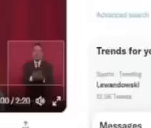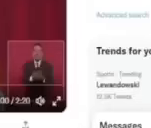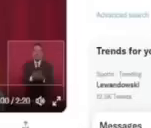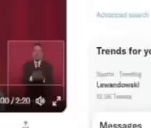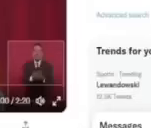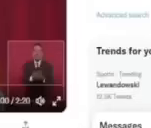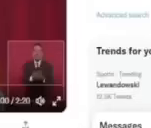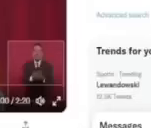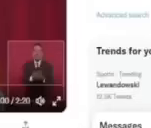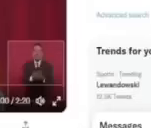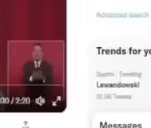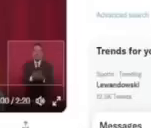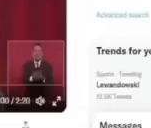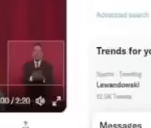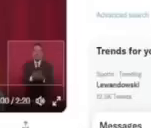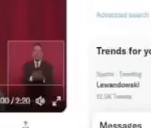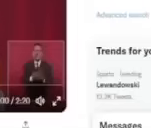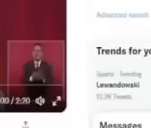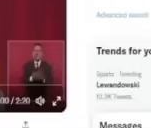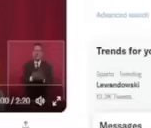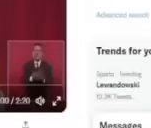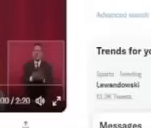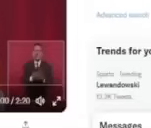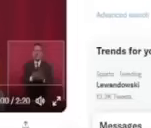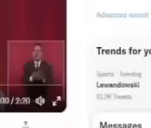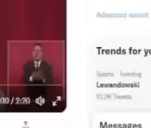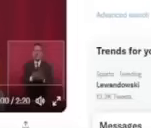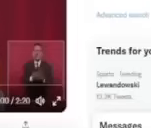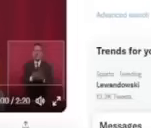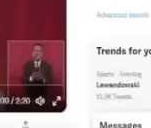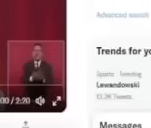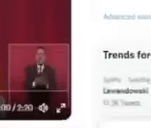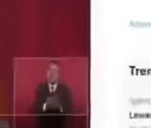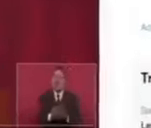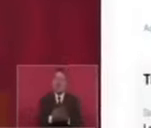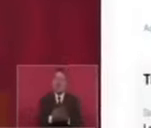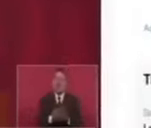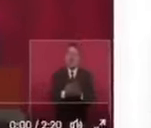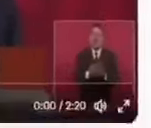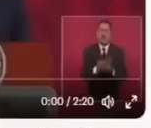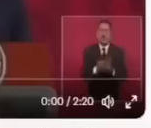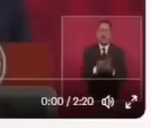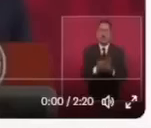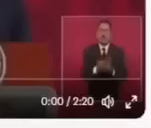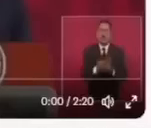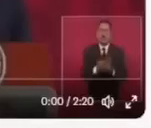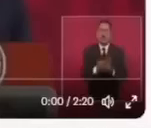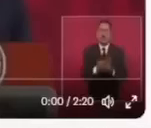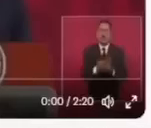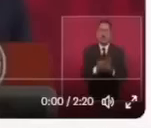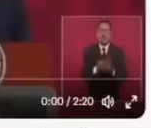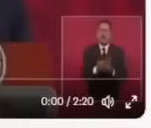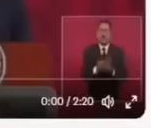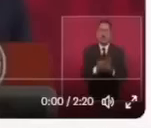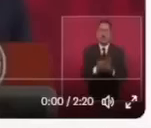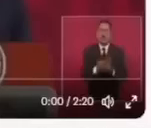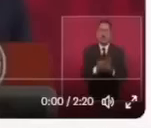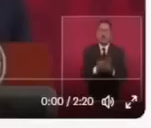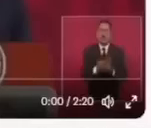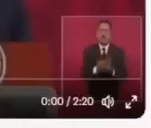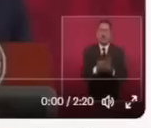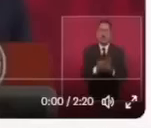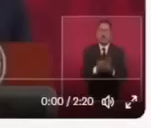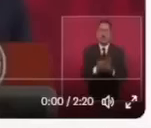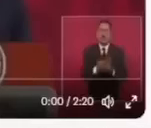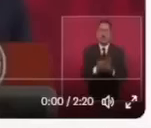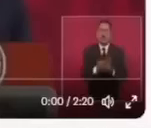Obrador. Ya habló de esto el 2 de mayo de 2022, pero me parece muy vigente. ¿Por qué les platico esto? Porque